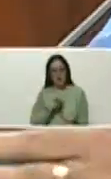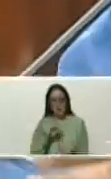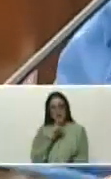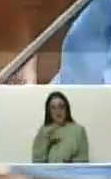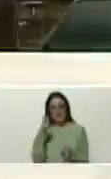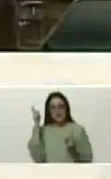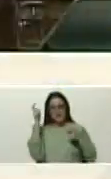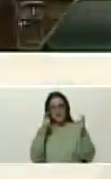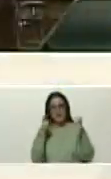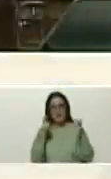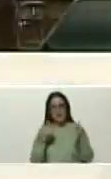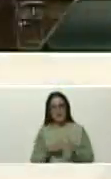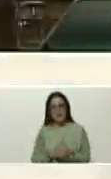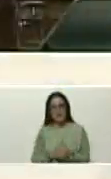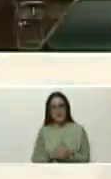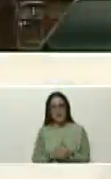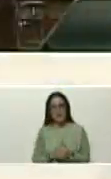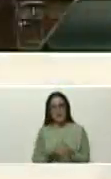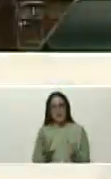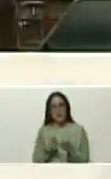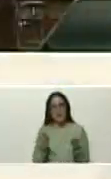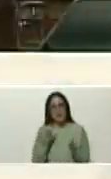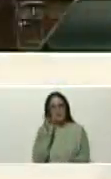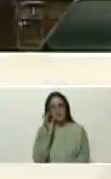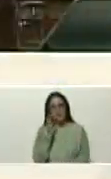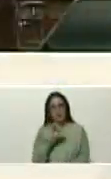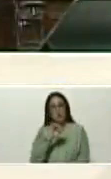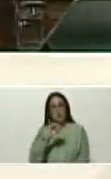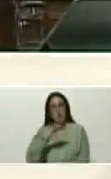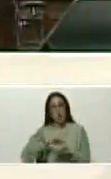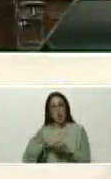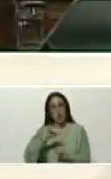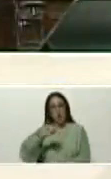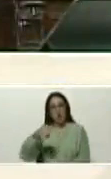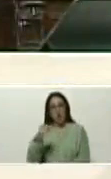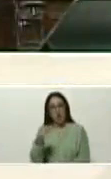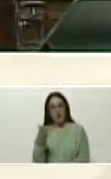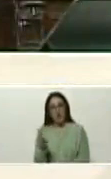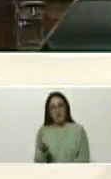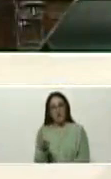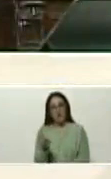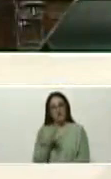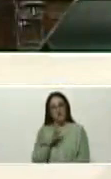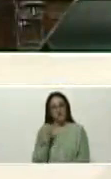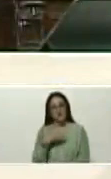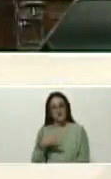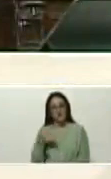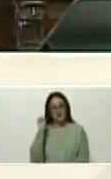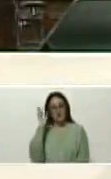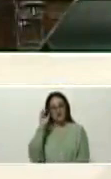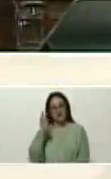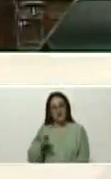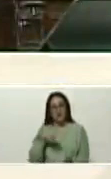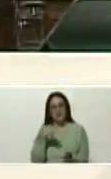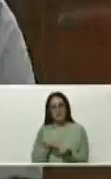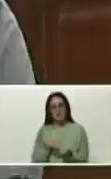Chávez, y ya en el libro azul, Jorge Rodríguez, señor presidente de la Asamblea Nacional,